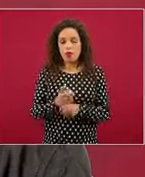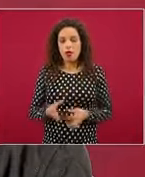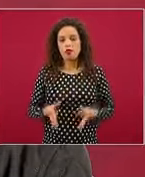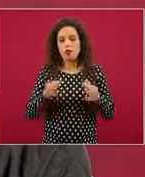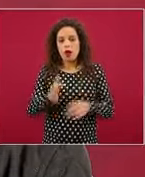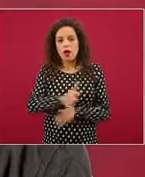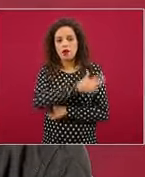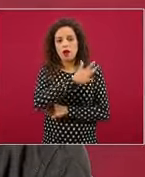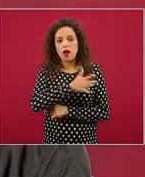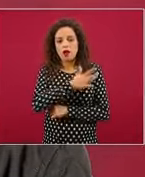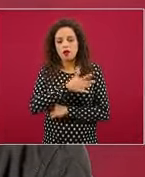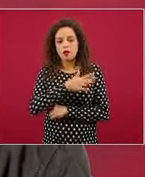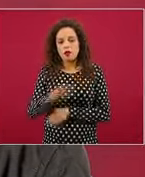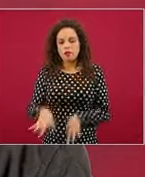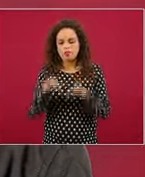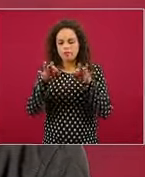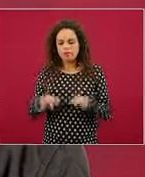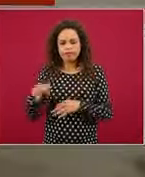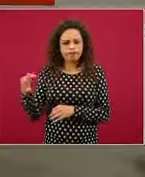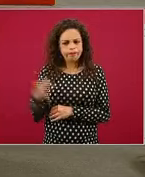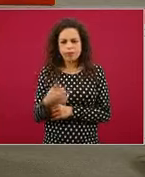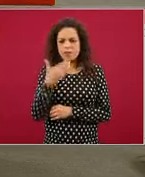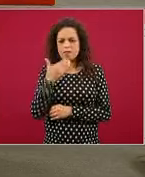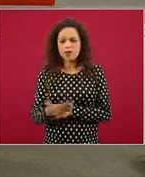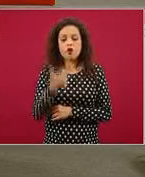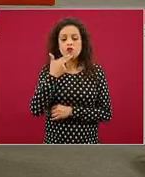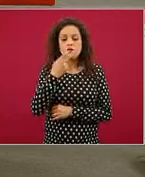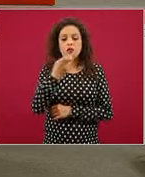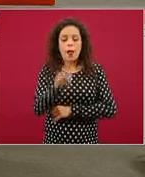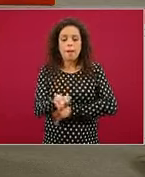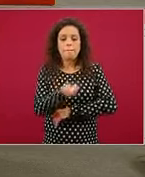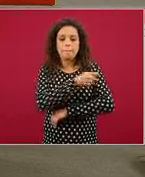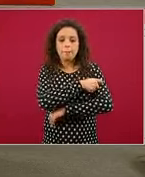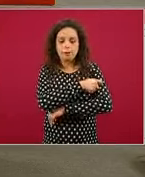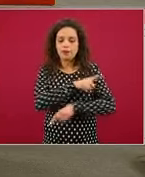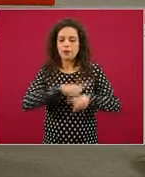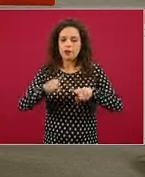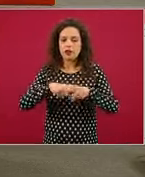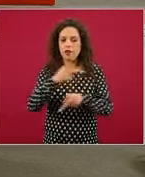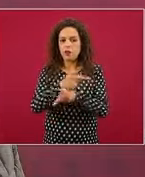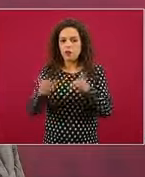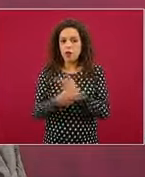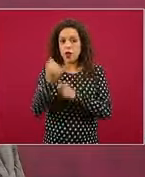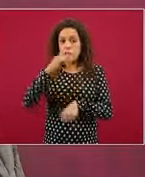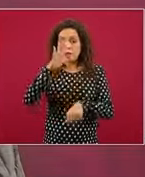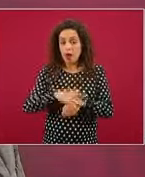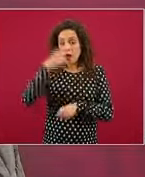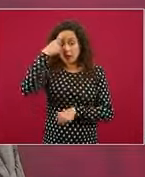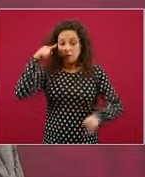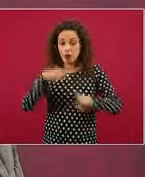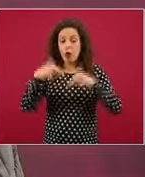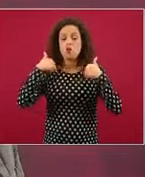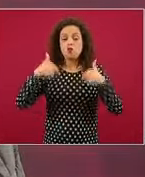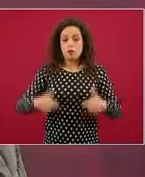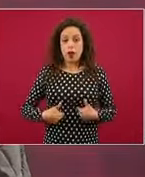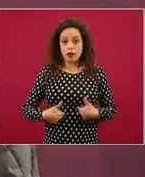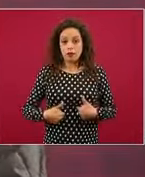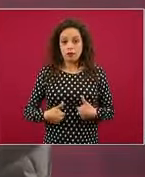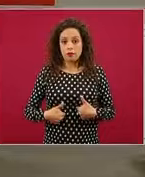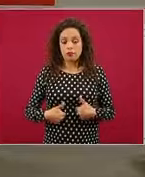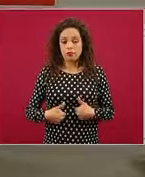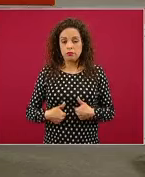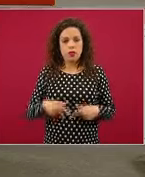la eficacia de los productos en general de uso humano, los productos farmacéuticos, pero en particular las vacunas.